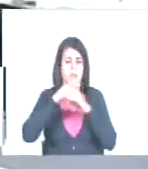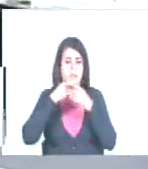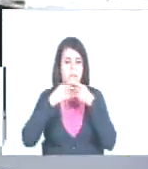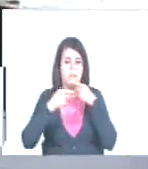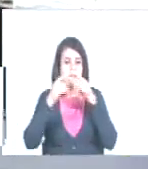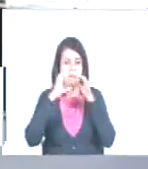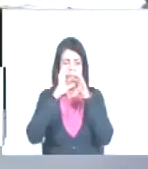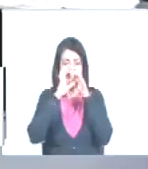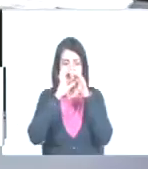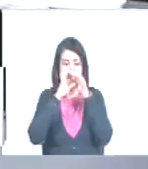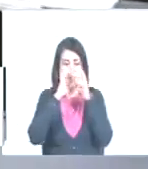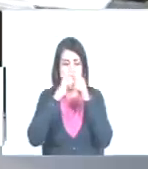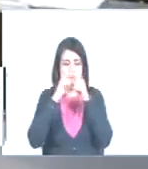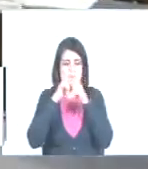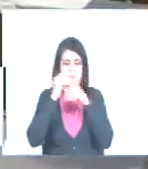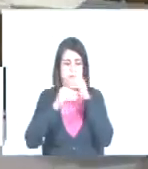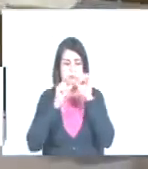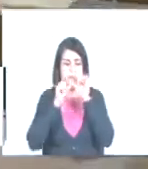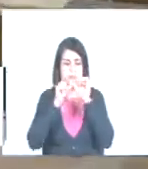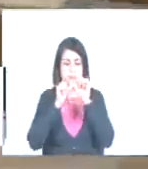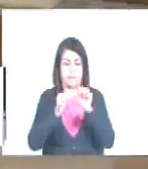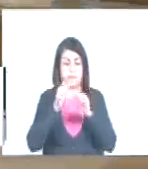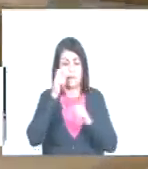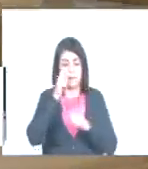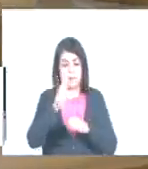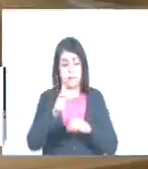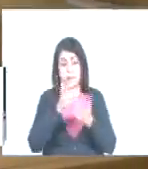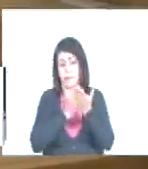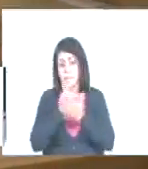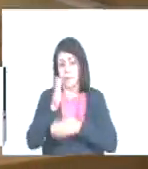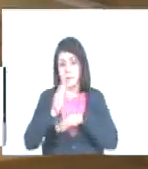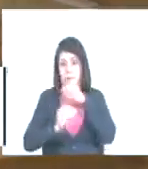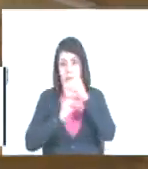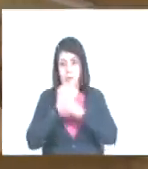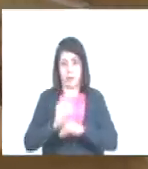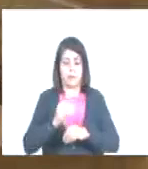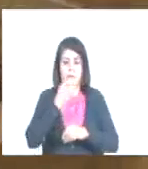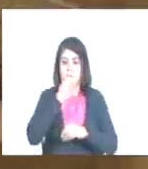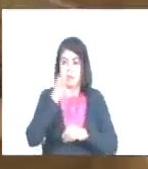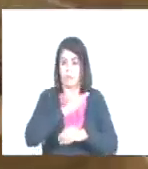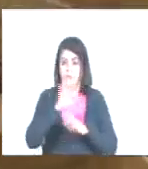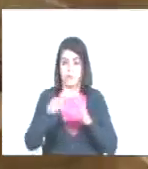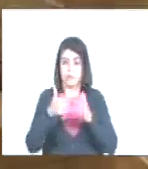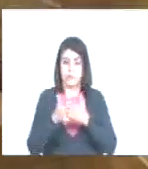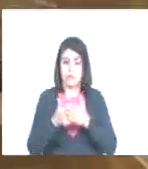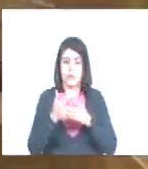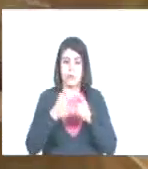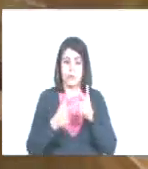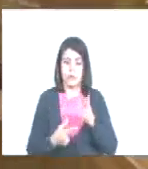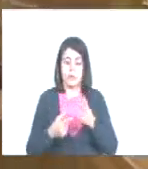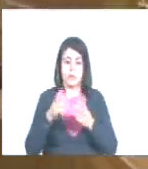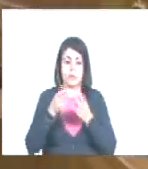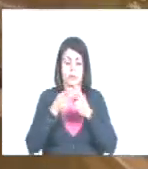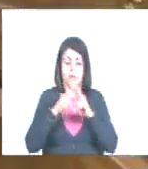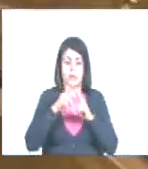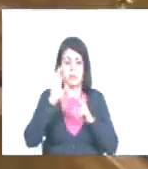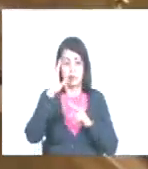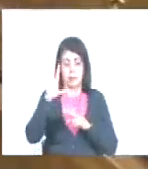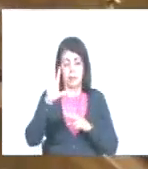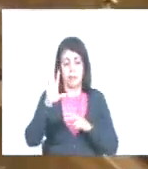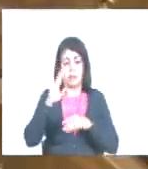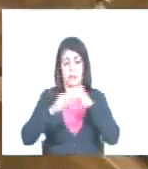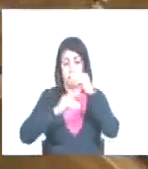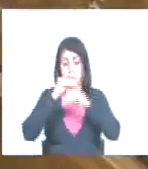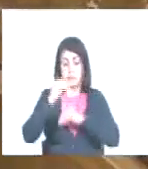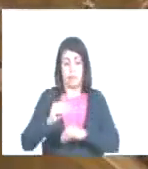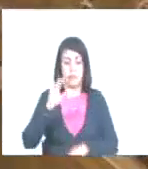que en unión y movilización permanente seguimos siendo garantes de la preservación de la paz nacional y de la